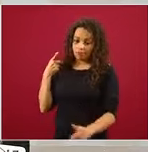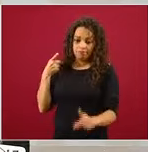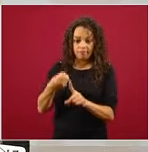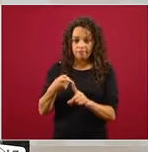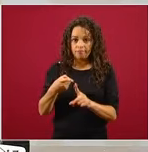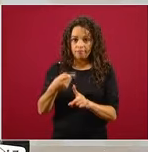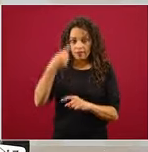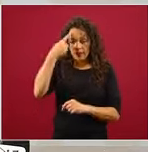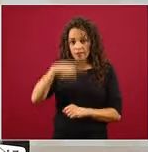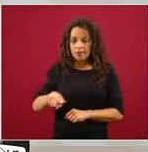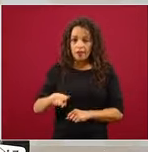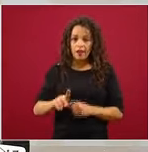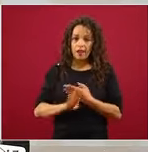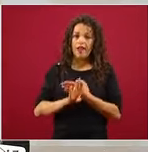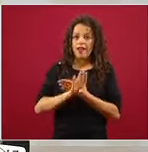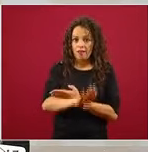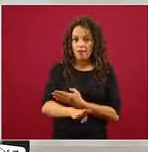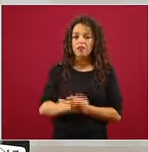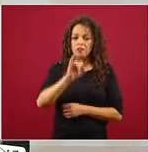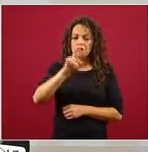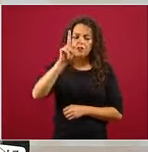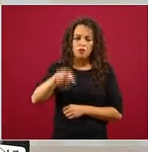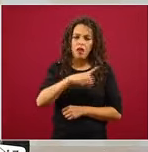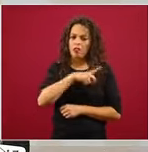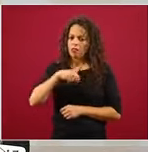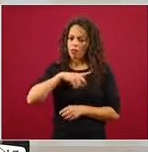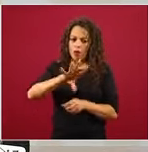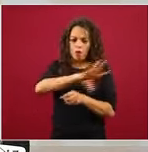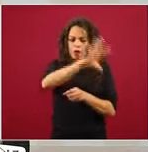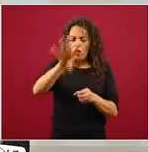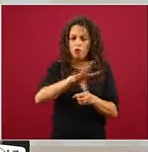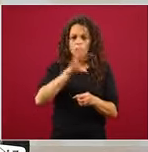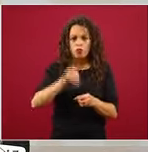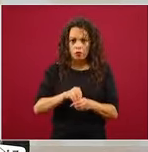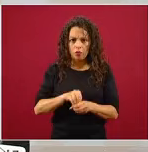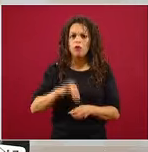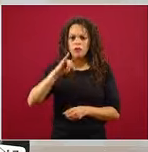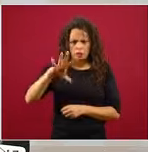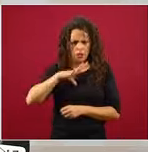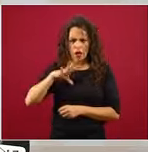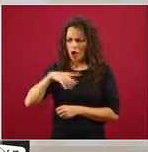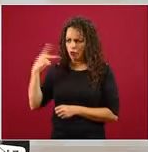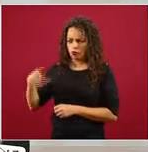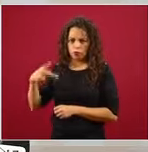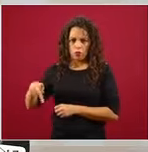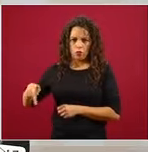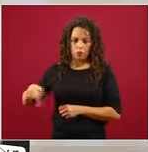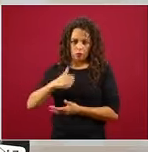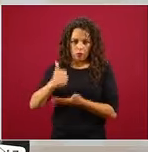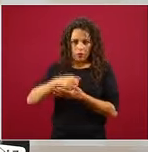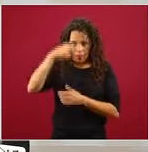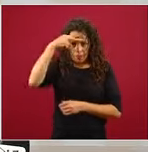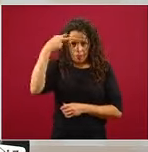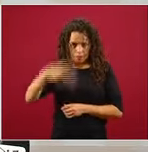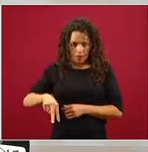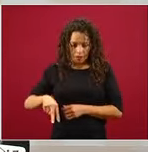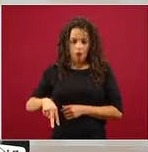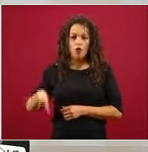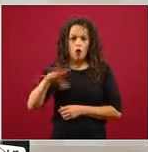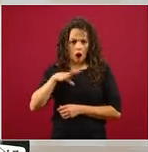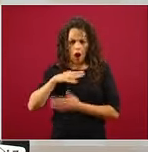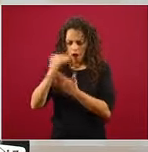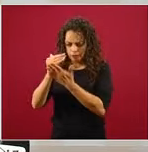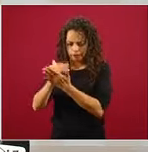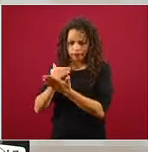sí debe incluirse todos estos elementos, que los incluye el programa de la Ciudad de México, y también el estudio